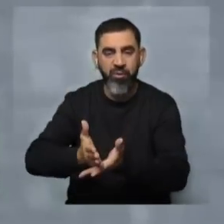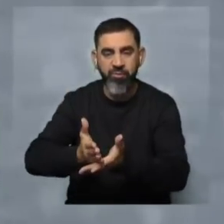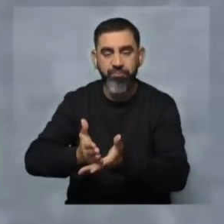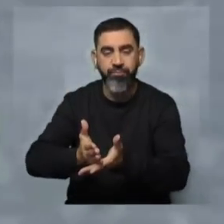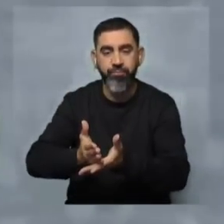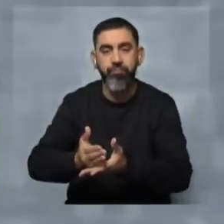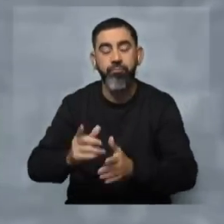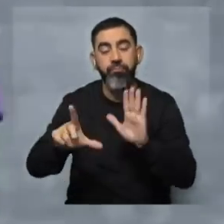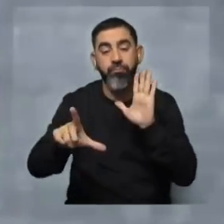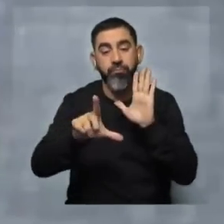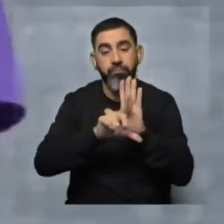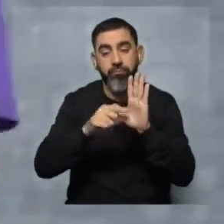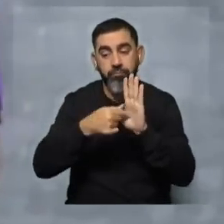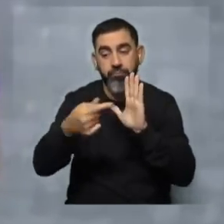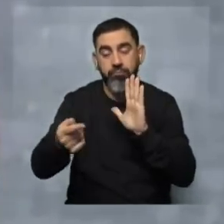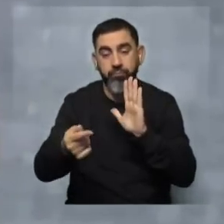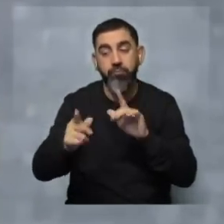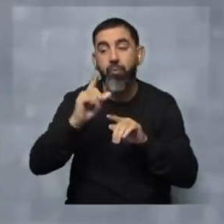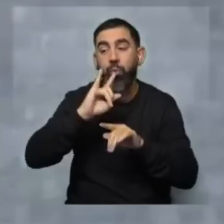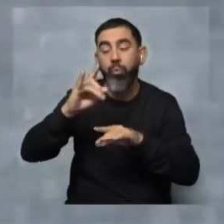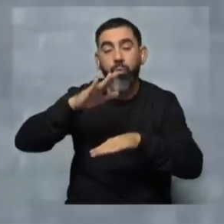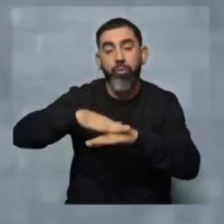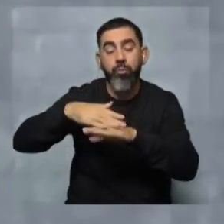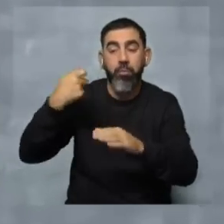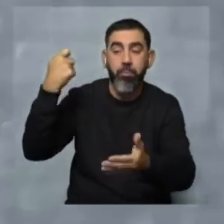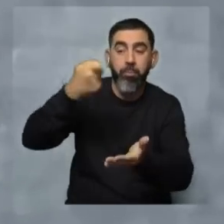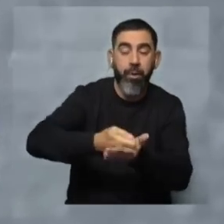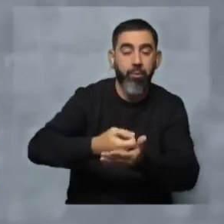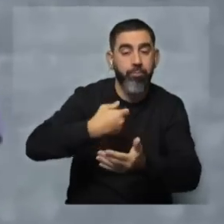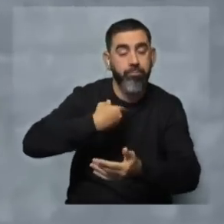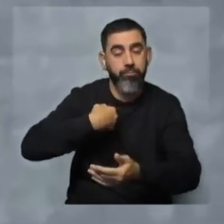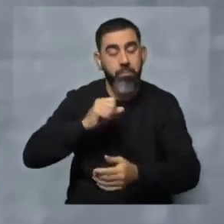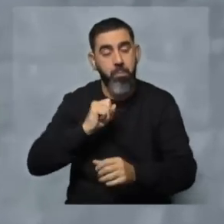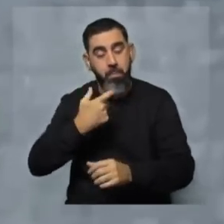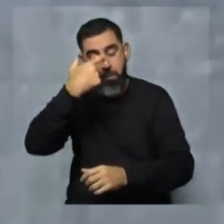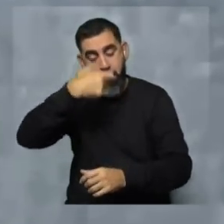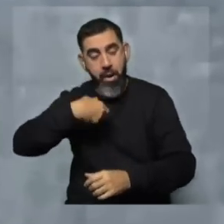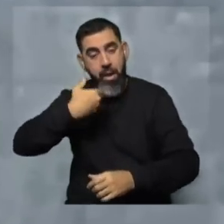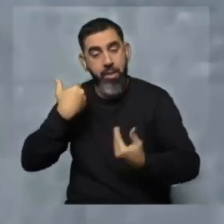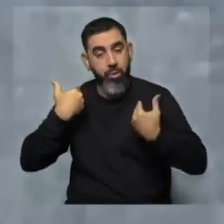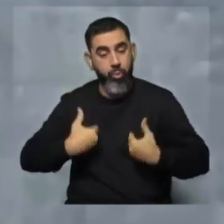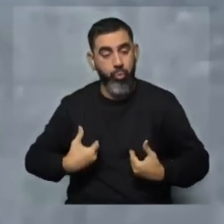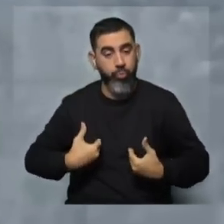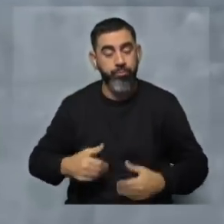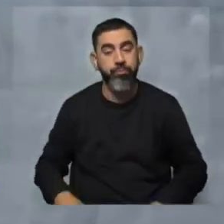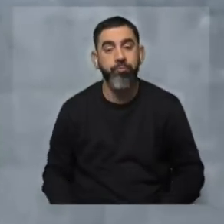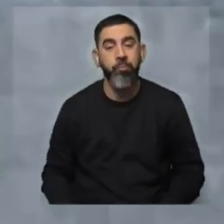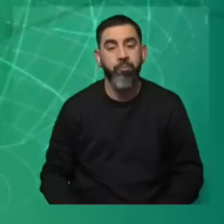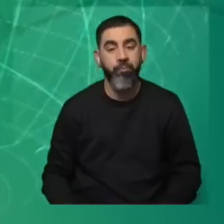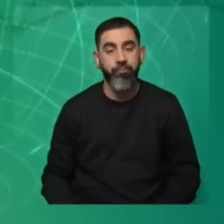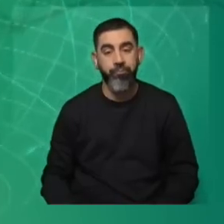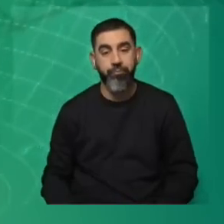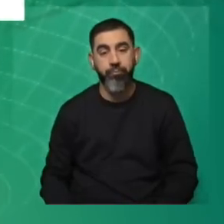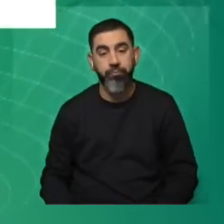a las disposiciones legales vigentes y hacerse cargo de Los costos que sus inconductas aberrantes le han generado al Estado reclamó la organización civil